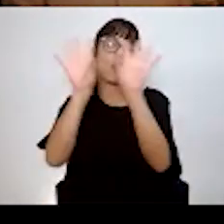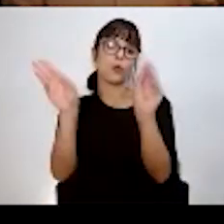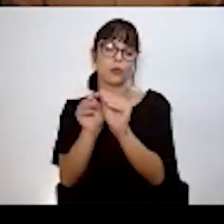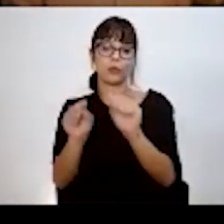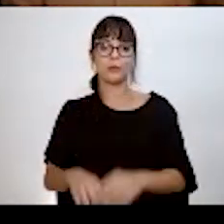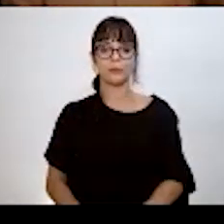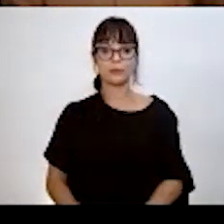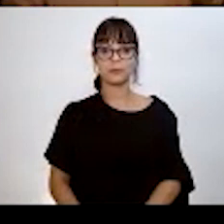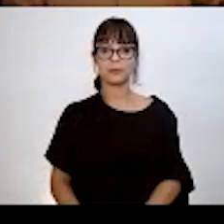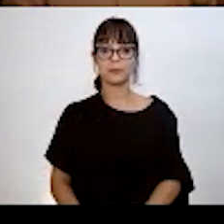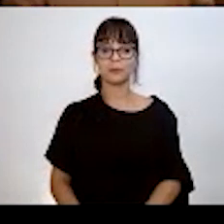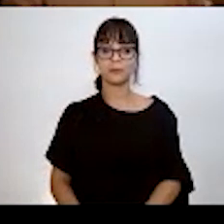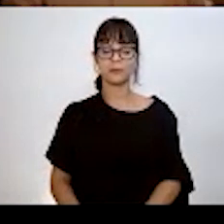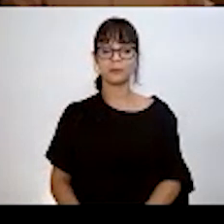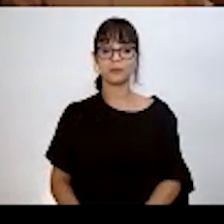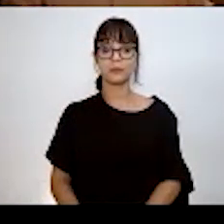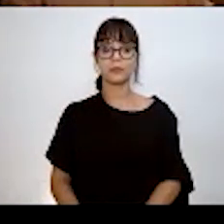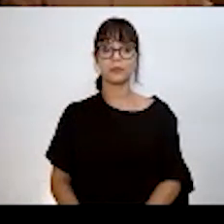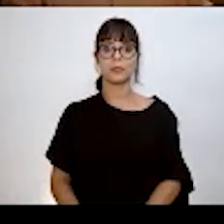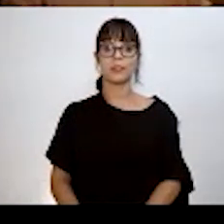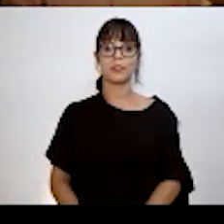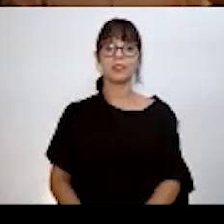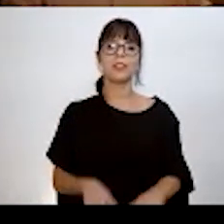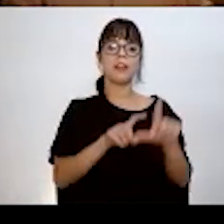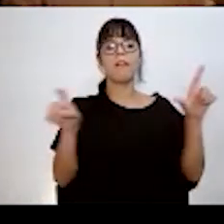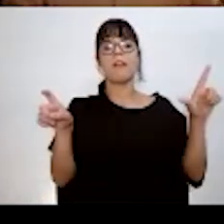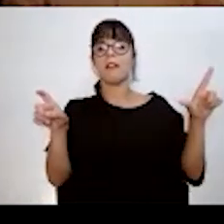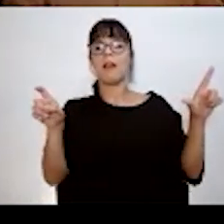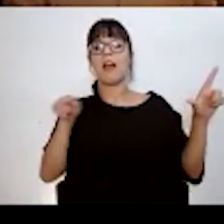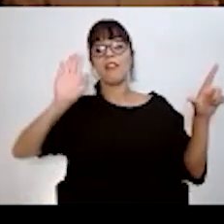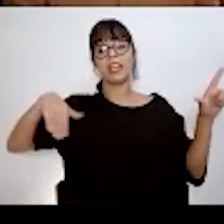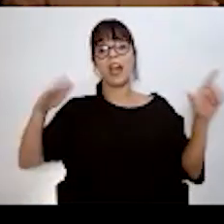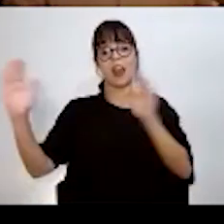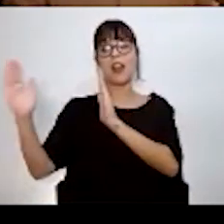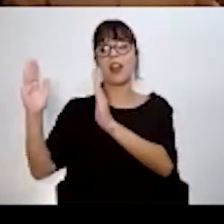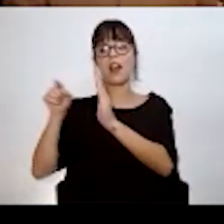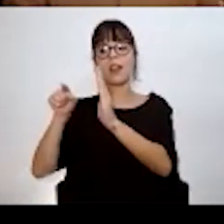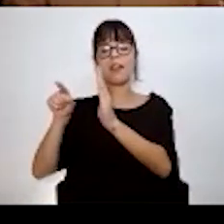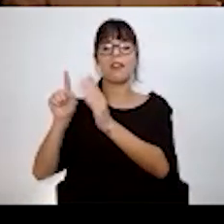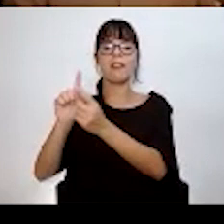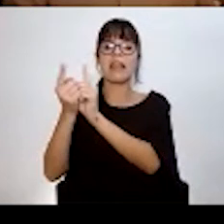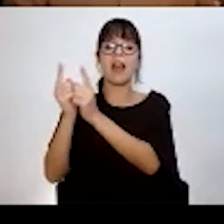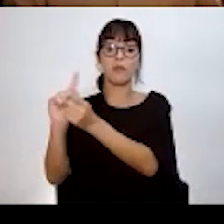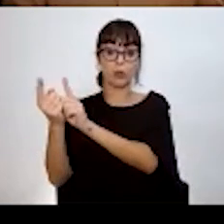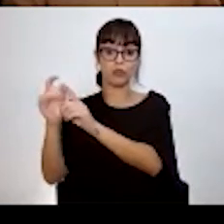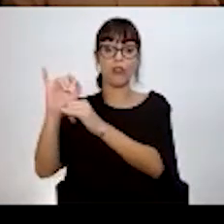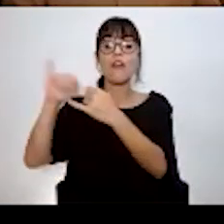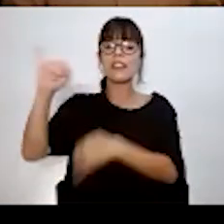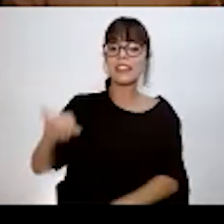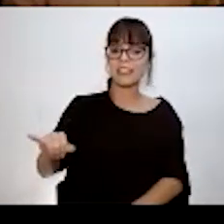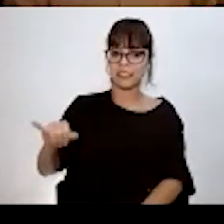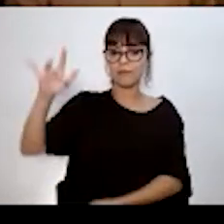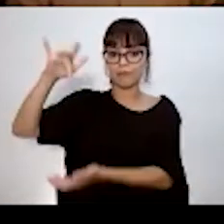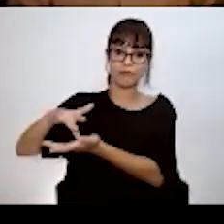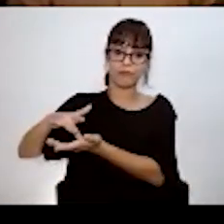los momentos finales de este, del desarrollo histórico de los antiguos canarios hay episodios de cambio, hay episodios de crisis. Las fuentes escritas